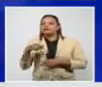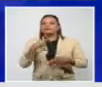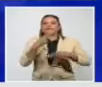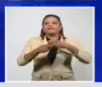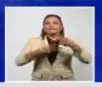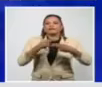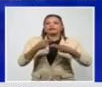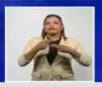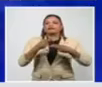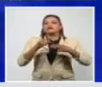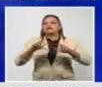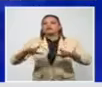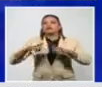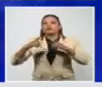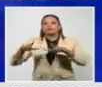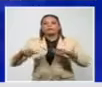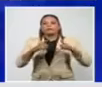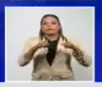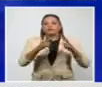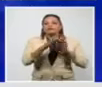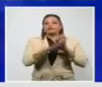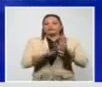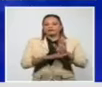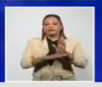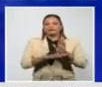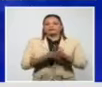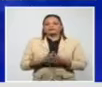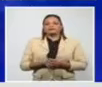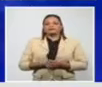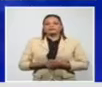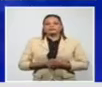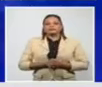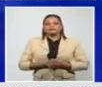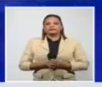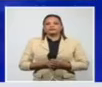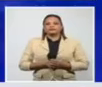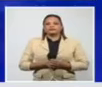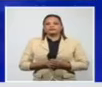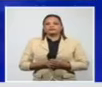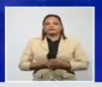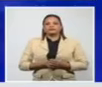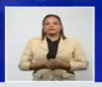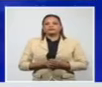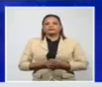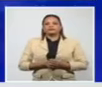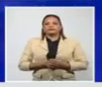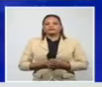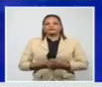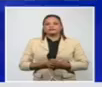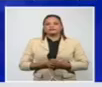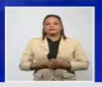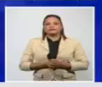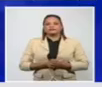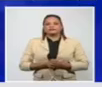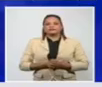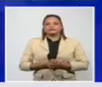irán cumpliendo cada vez más lo que todo el mundo conoce y que puede evitar. Es la